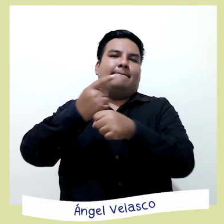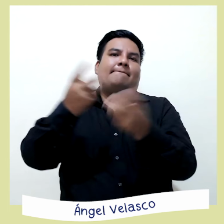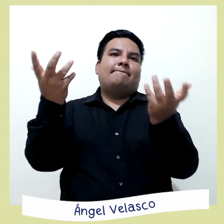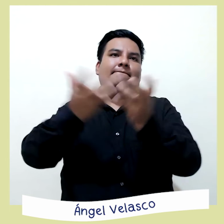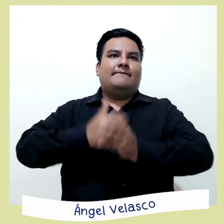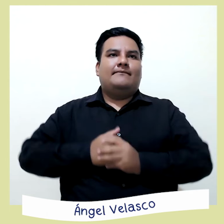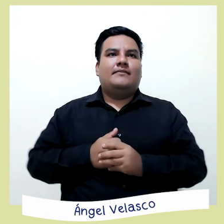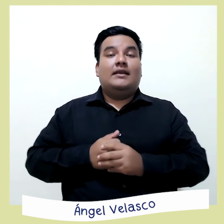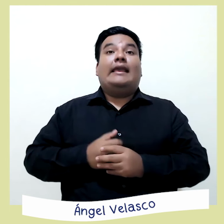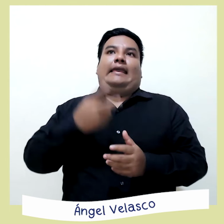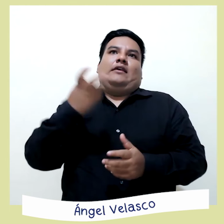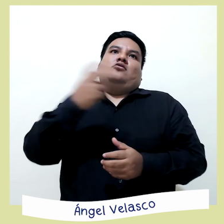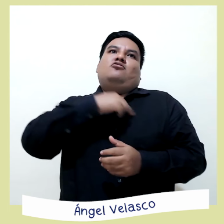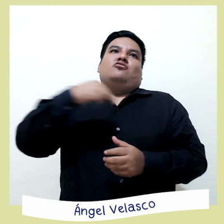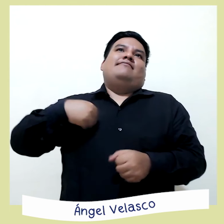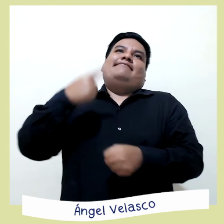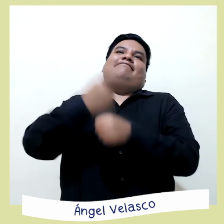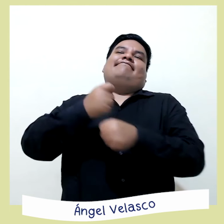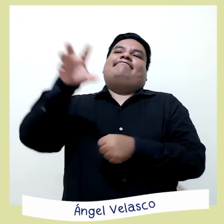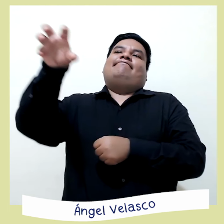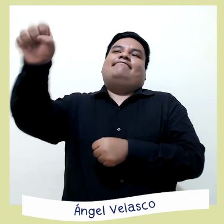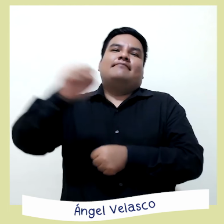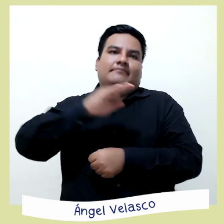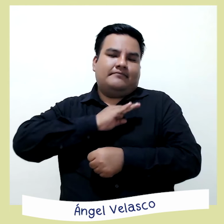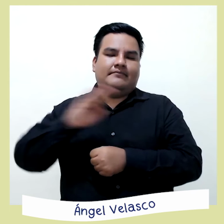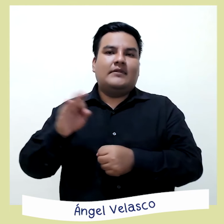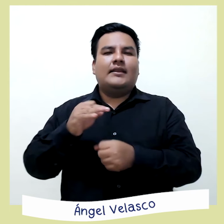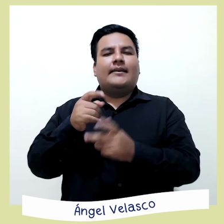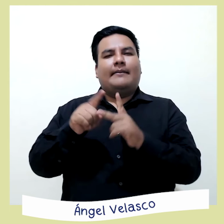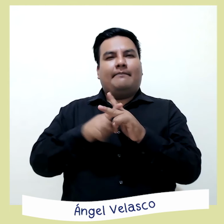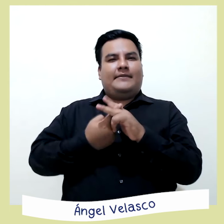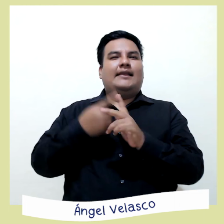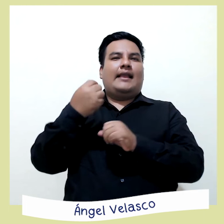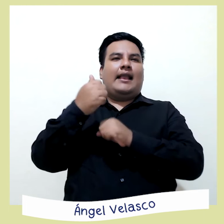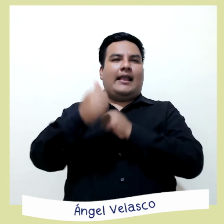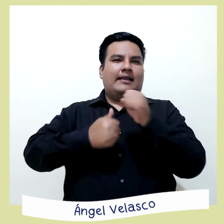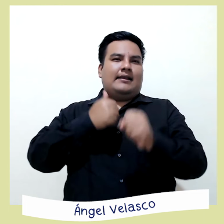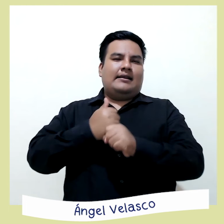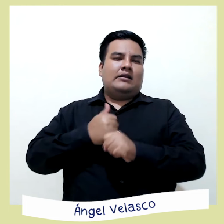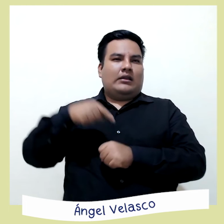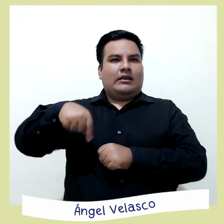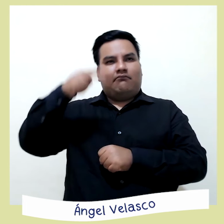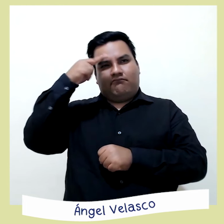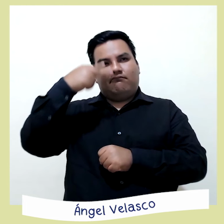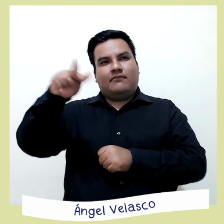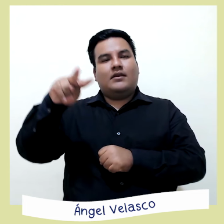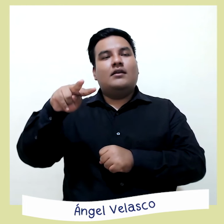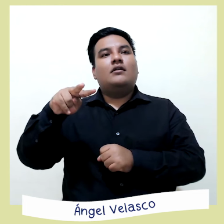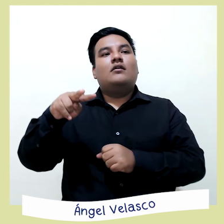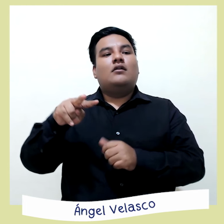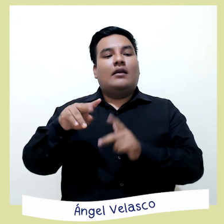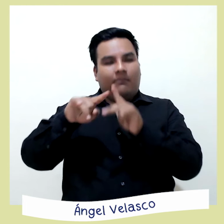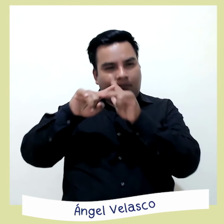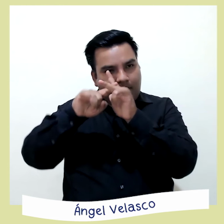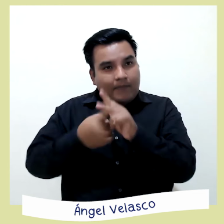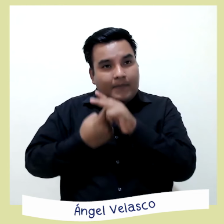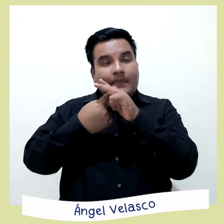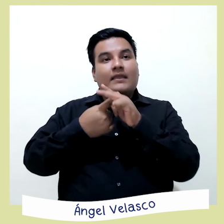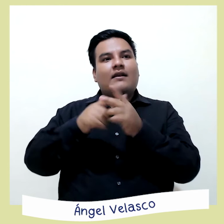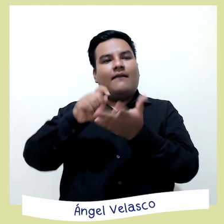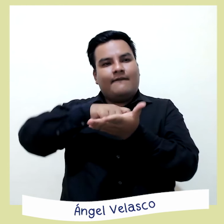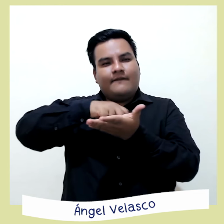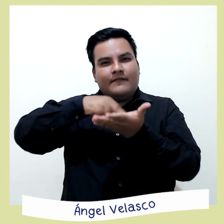política pública y la legislación. Y aquí es donde tenemos la primera oportunidad que está ya a nuestro alcance.